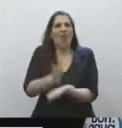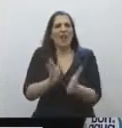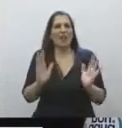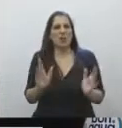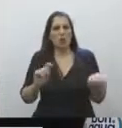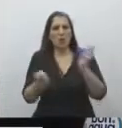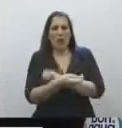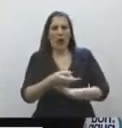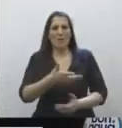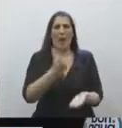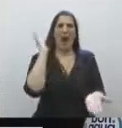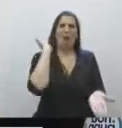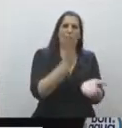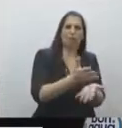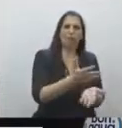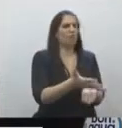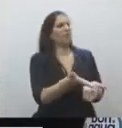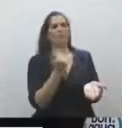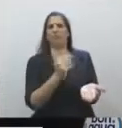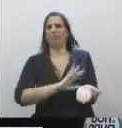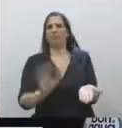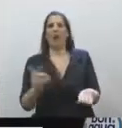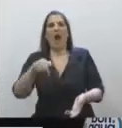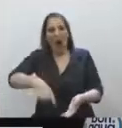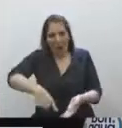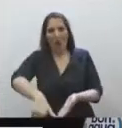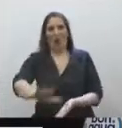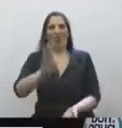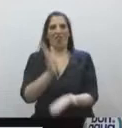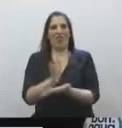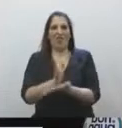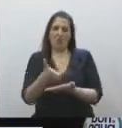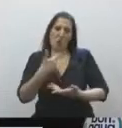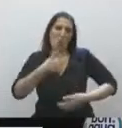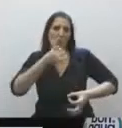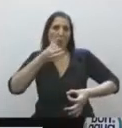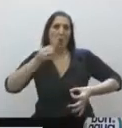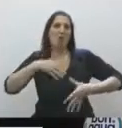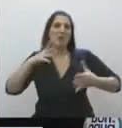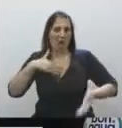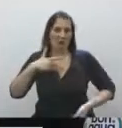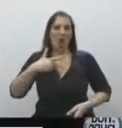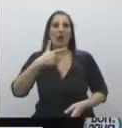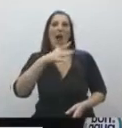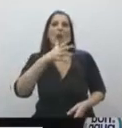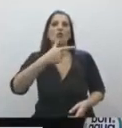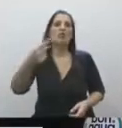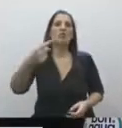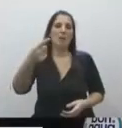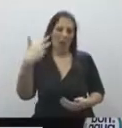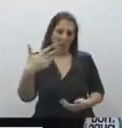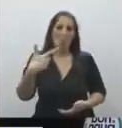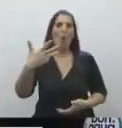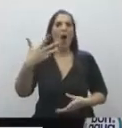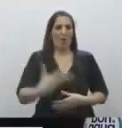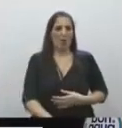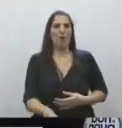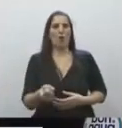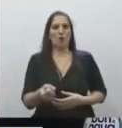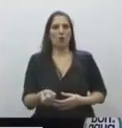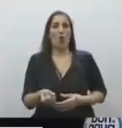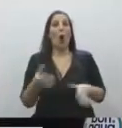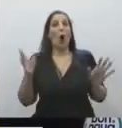lo que está en juego es en qué país queremos vivir, decíamos en la apertura, ¿no? ¿Será así? Y Cristina Fiore fue una de las leonas, como decían,